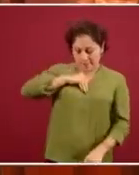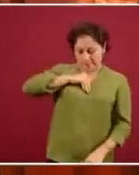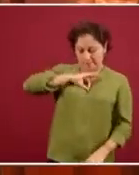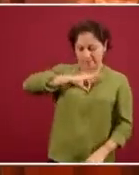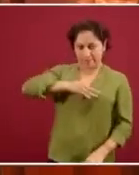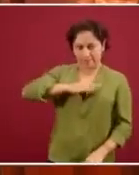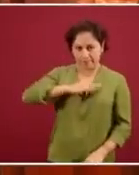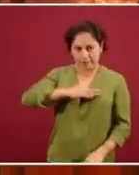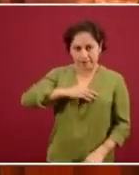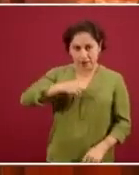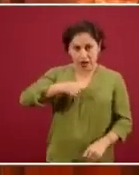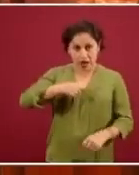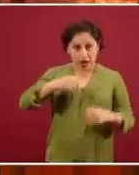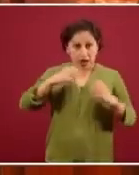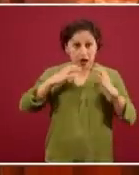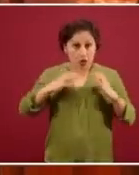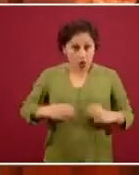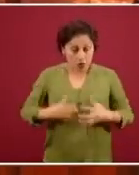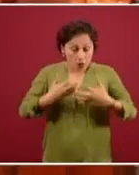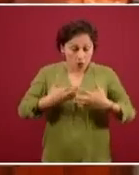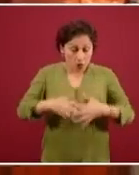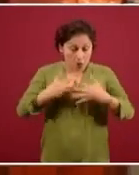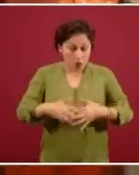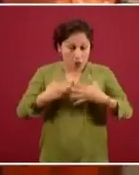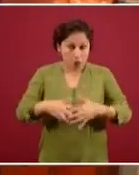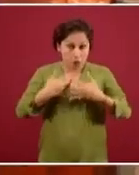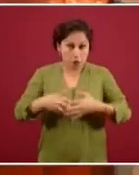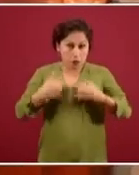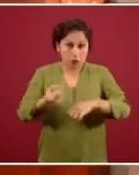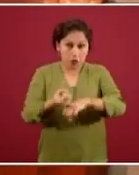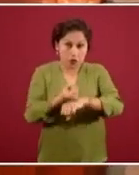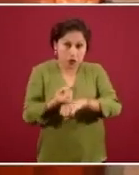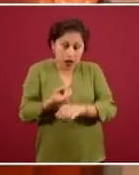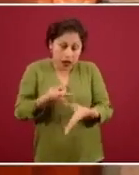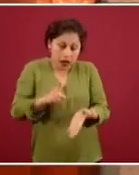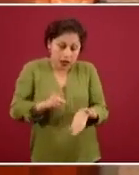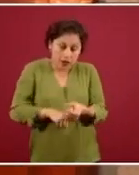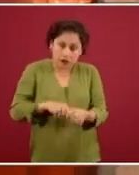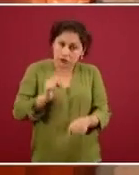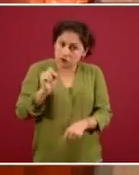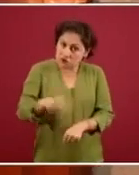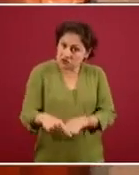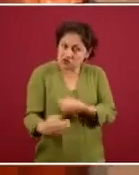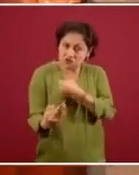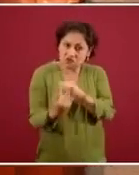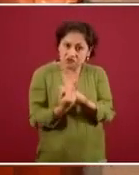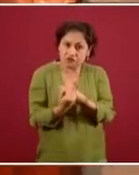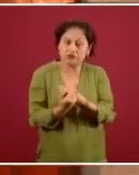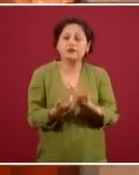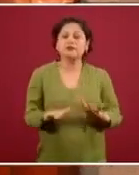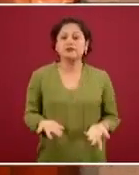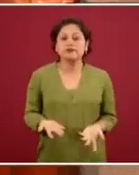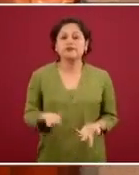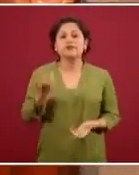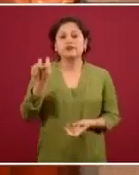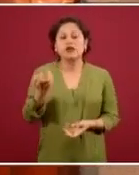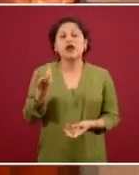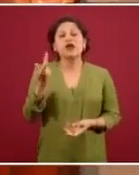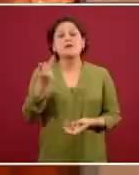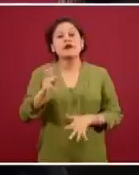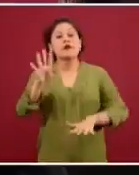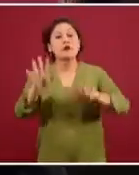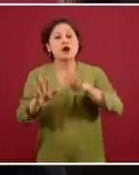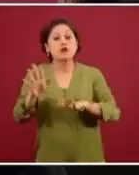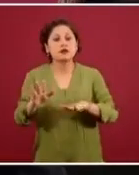todas las personas, a excepción de que tenga un padecimiento de base, ya sea adquirido o congénito, que le impida esto.